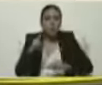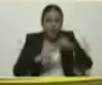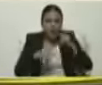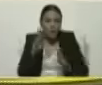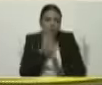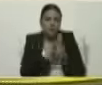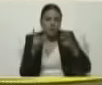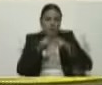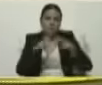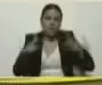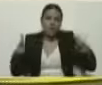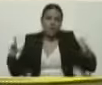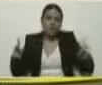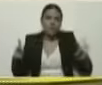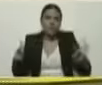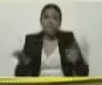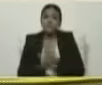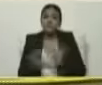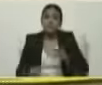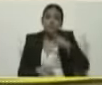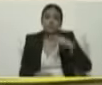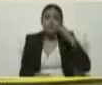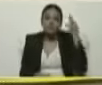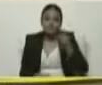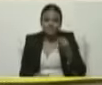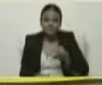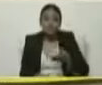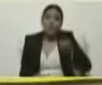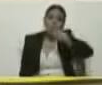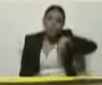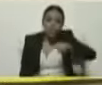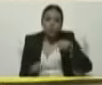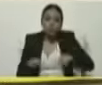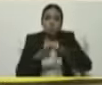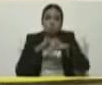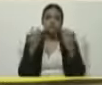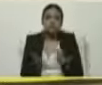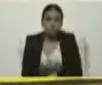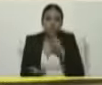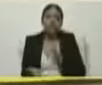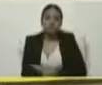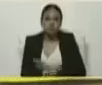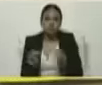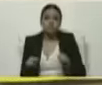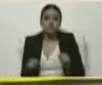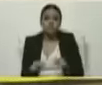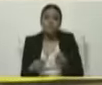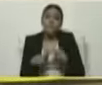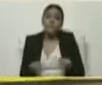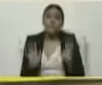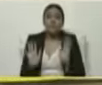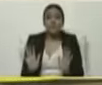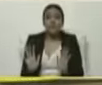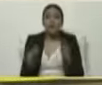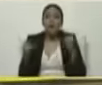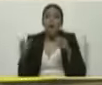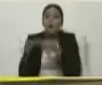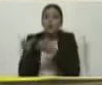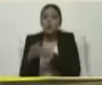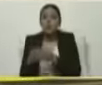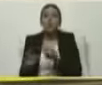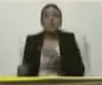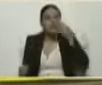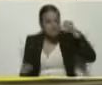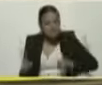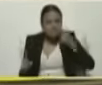crecimiento, ya reconocido por todos en este mundo. Pero hay un grupo que insiste en la